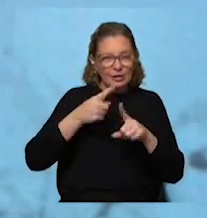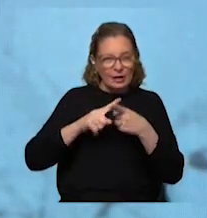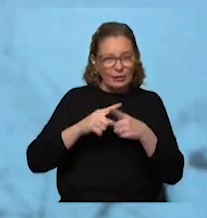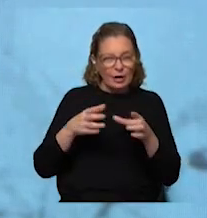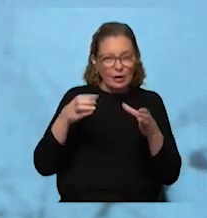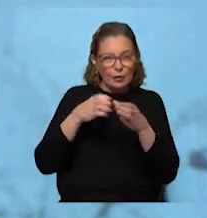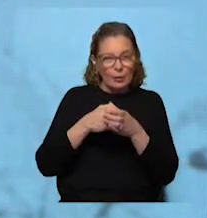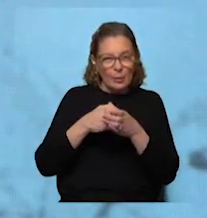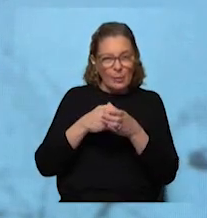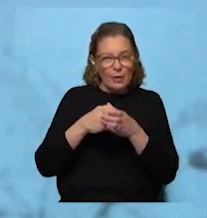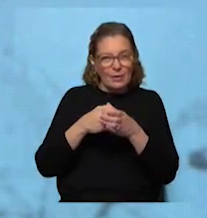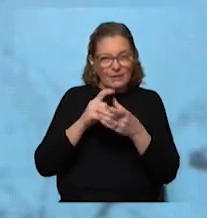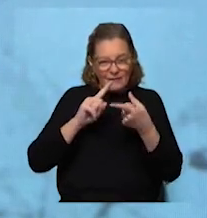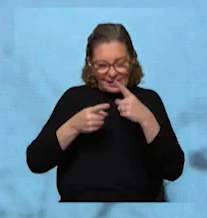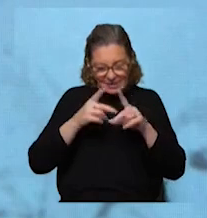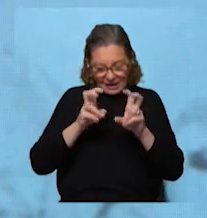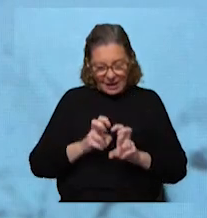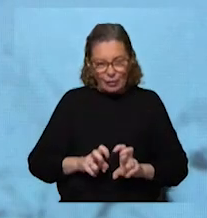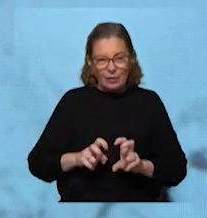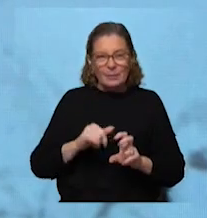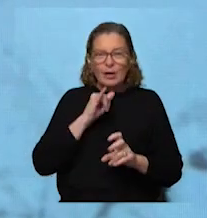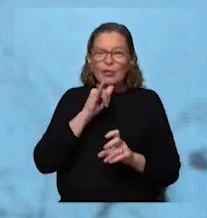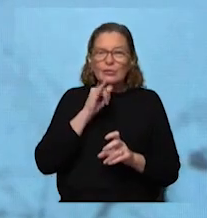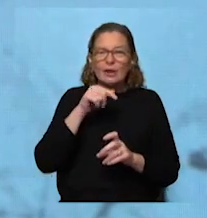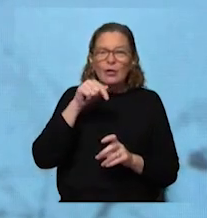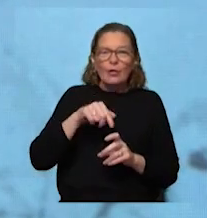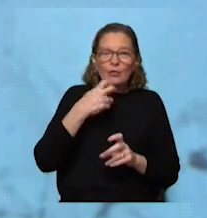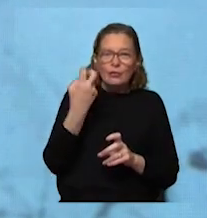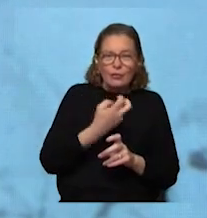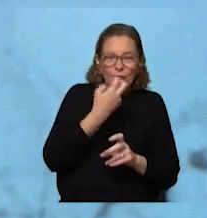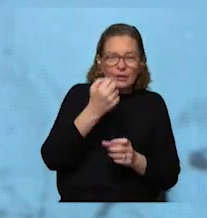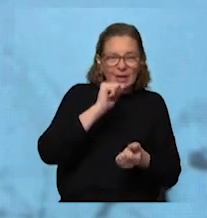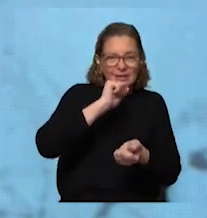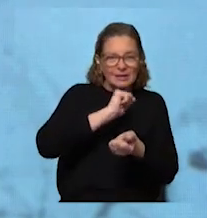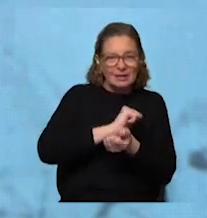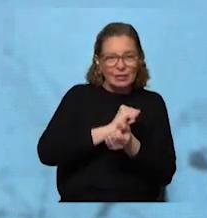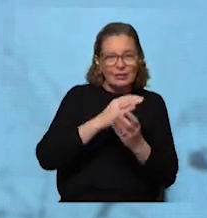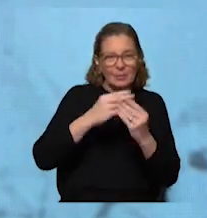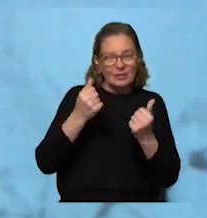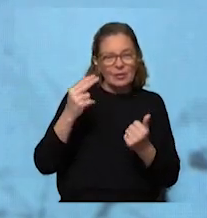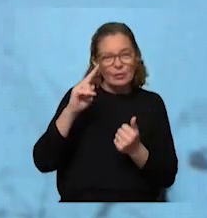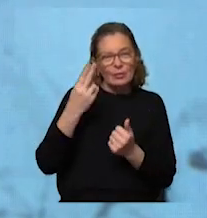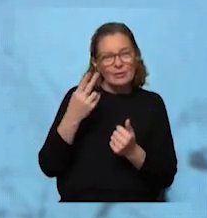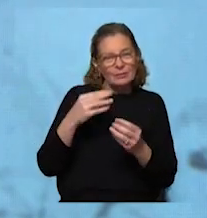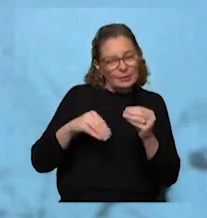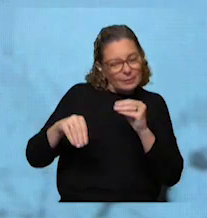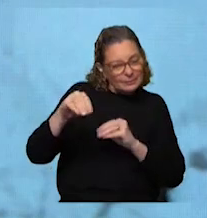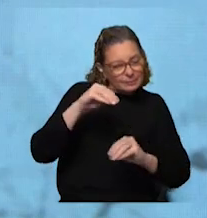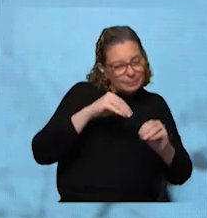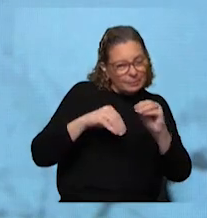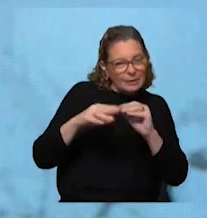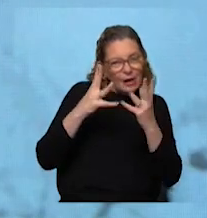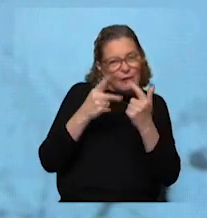investigación en Antropología forense entonces para poder contar cómo es hoy la búsqueda de detenidos desaparecidos en Uruguay entonces Esa fue la forma de